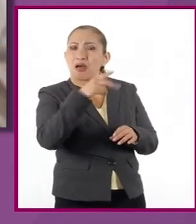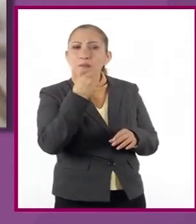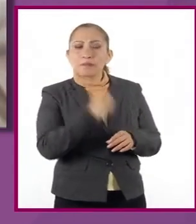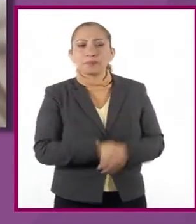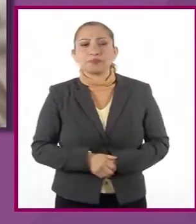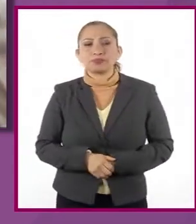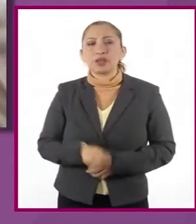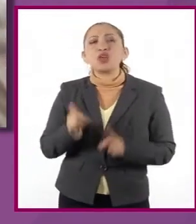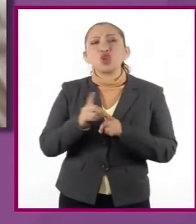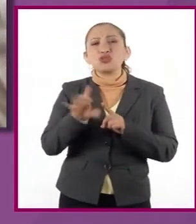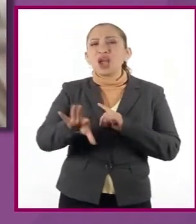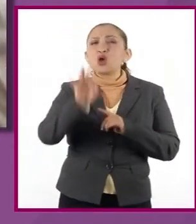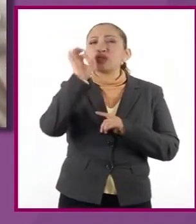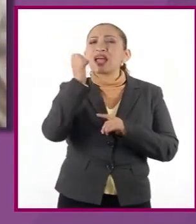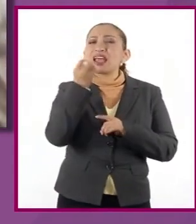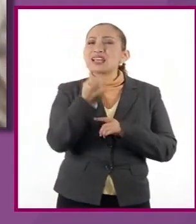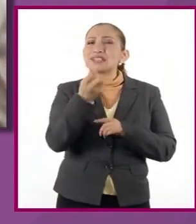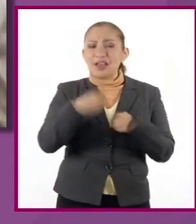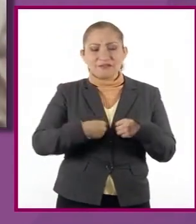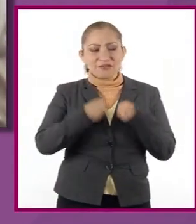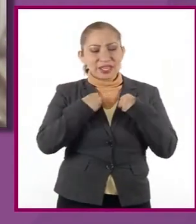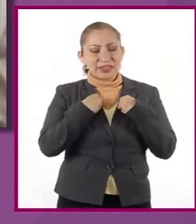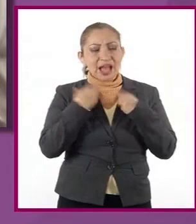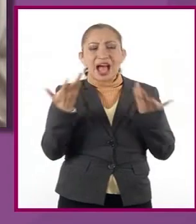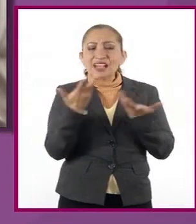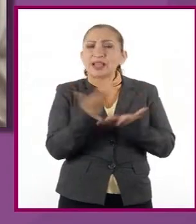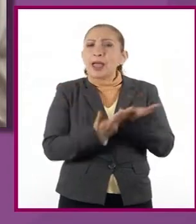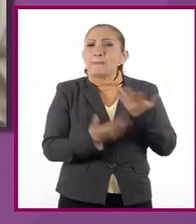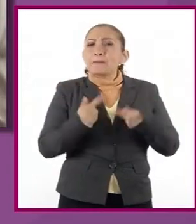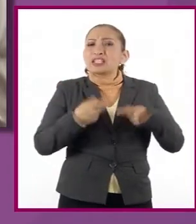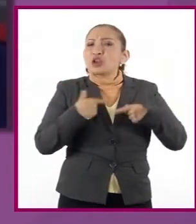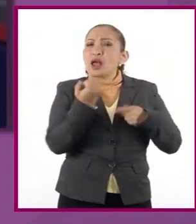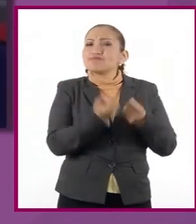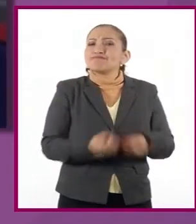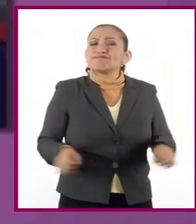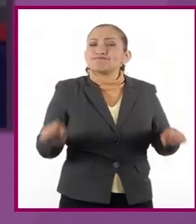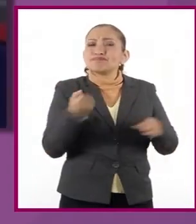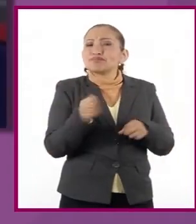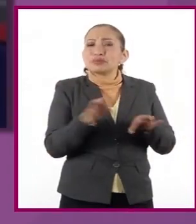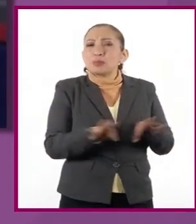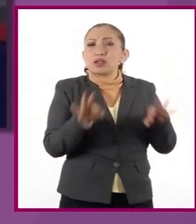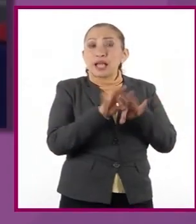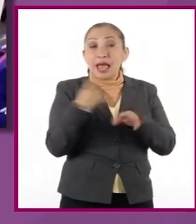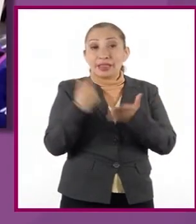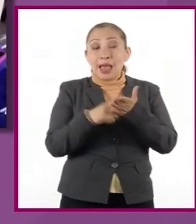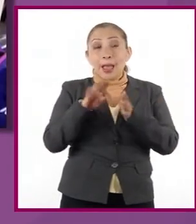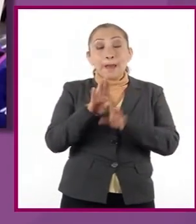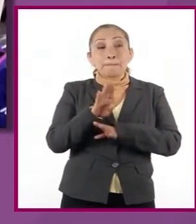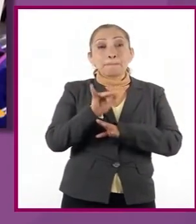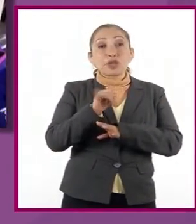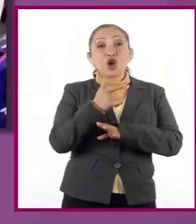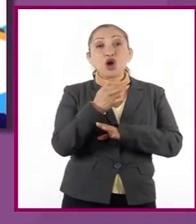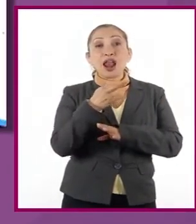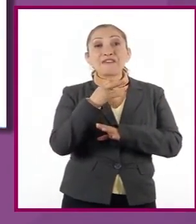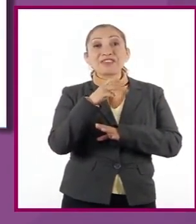¿Y dónde podemos encontrar la vida y obra de personajes célebres? En las biografías.